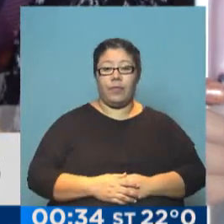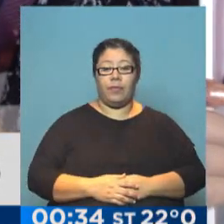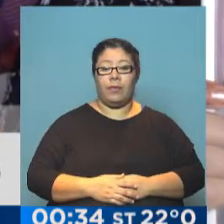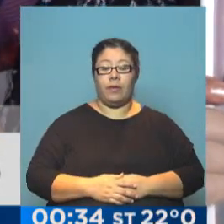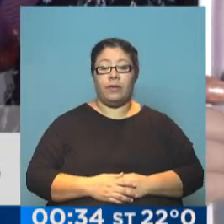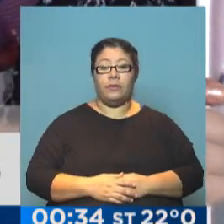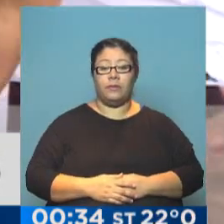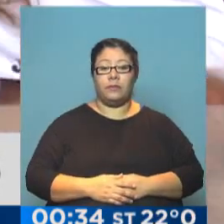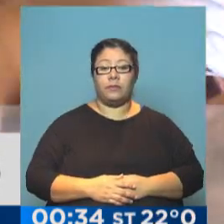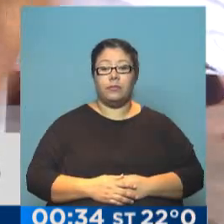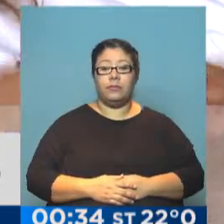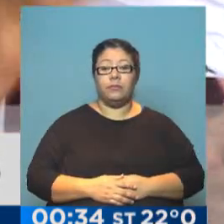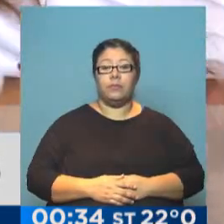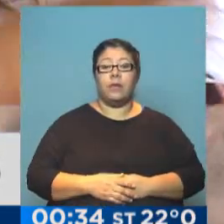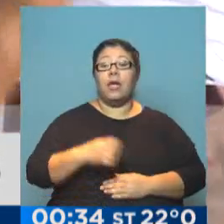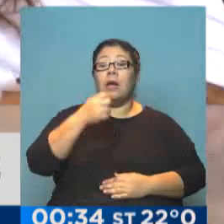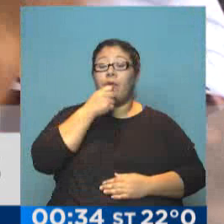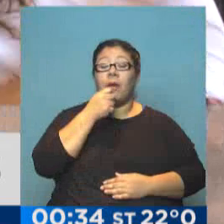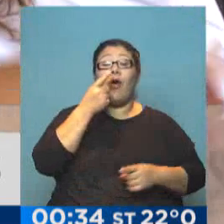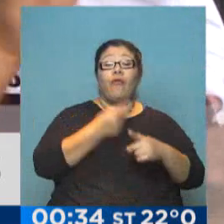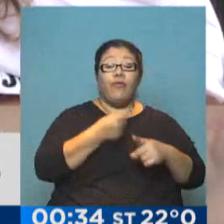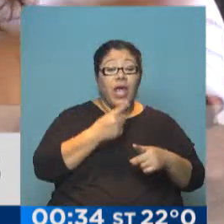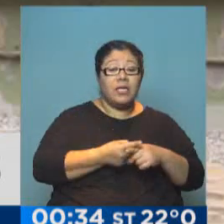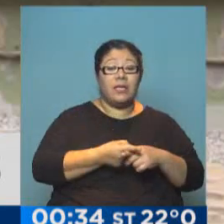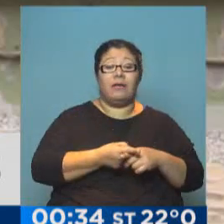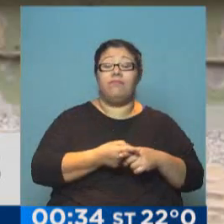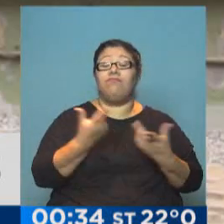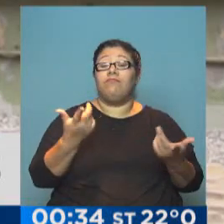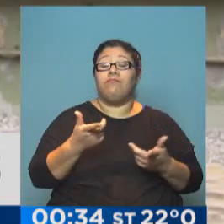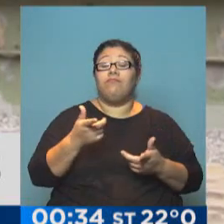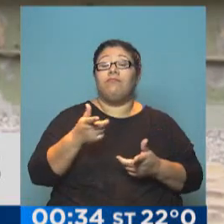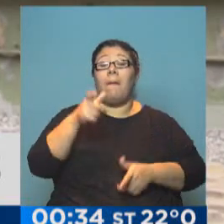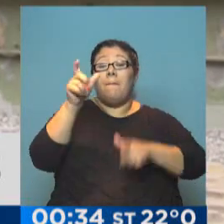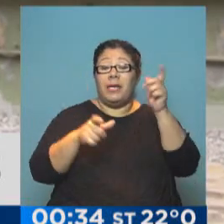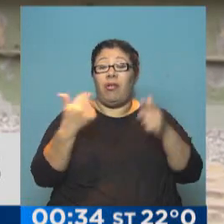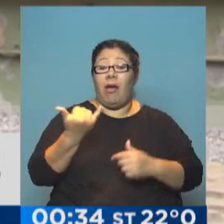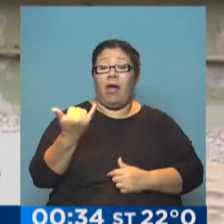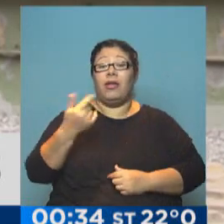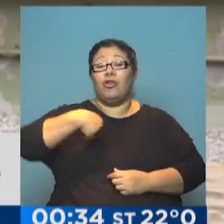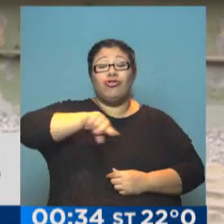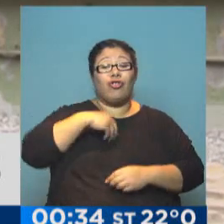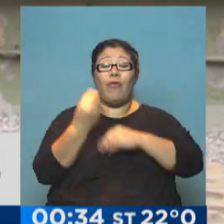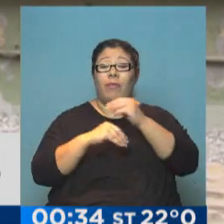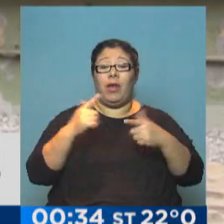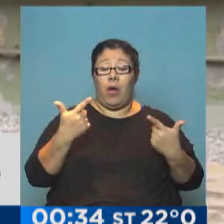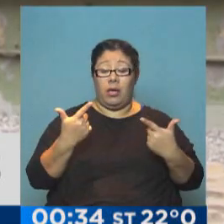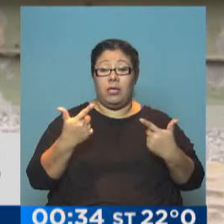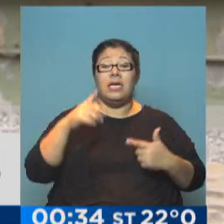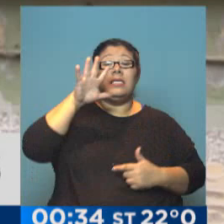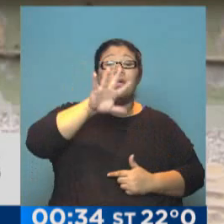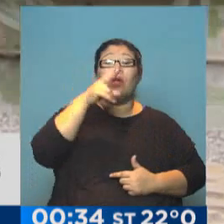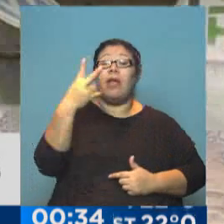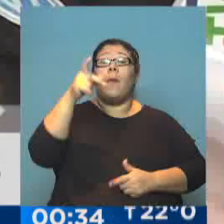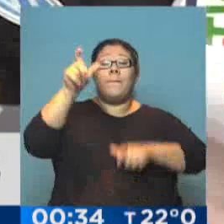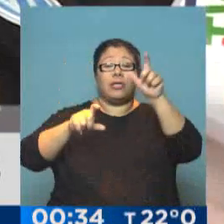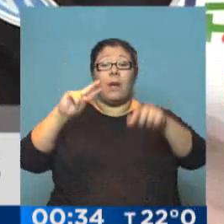Y a nosotros nos faltan. Cuando digo nosotros no es que nos faltan a los familiares, a la sociedad argentina le faltan 52 inocentes que se